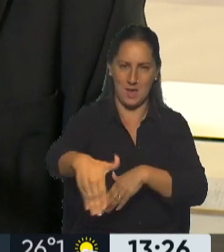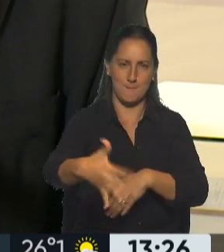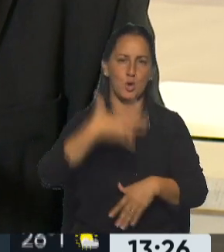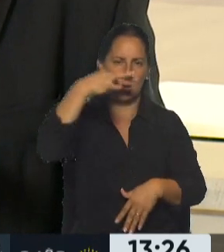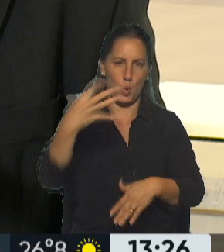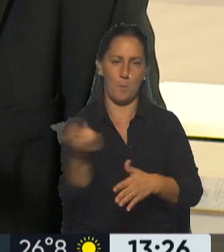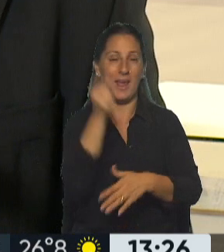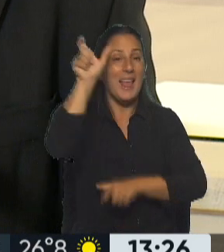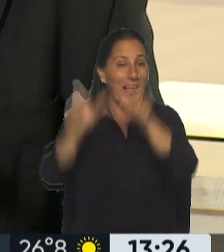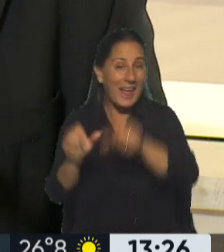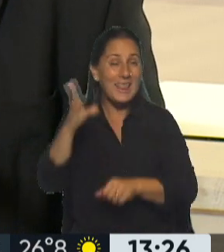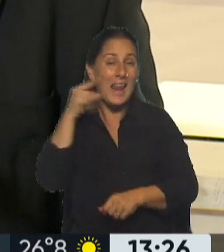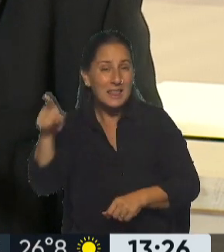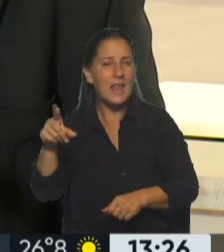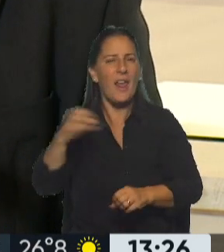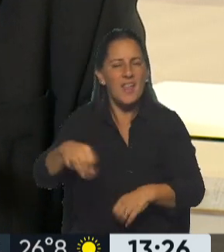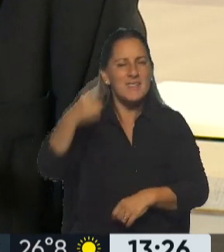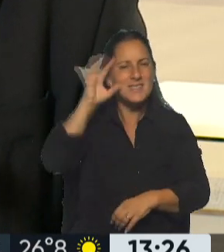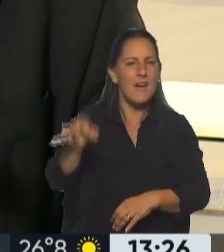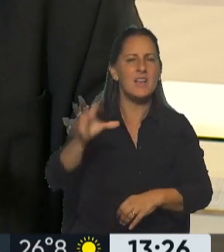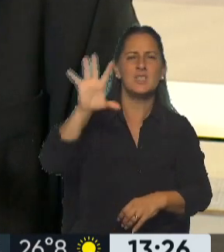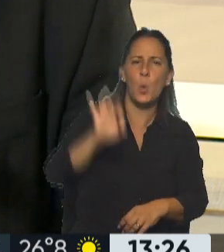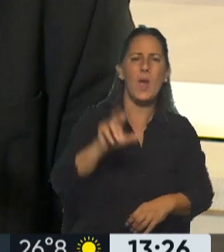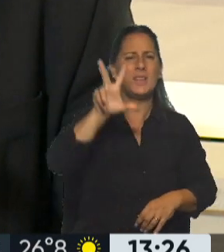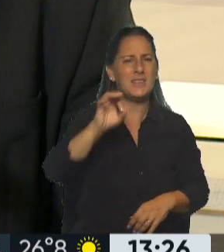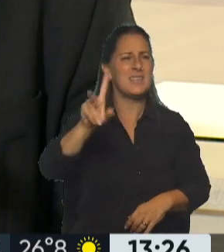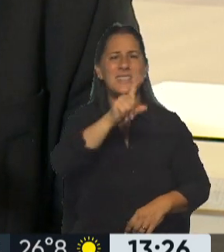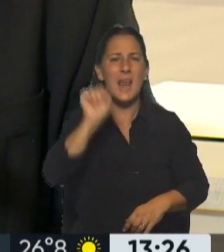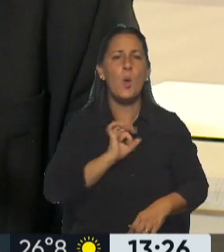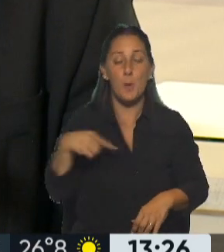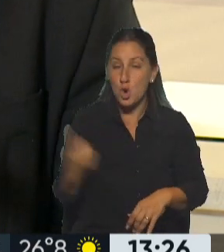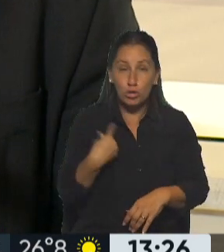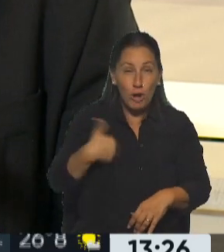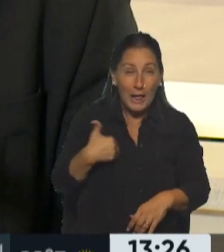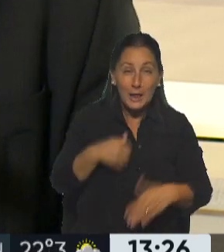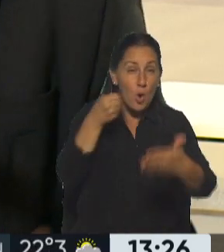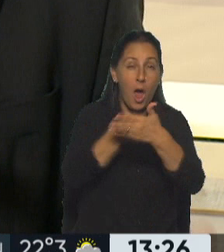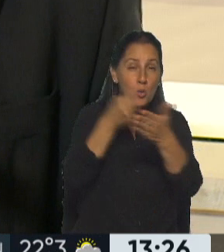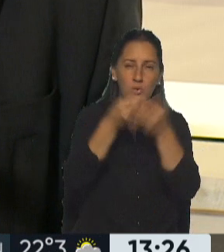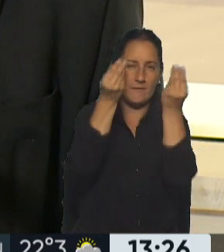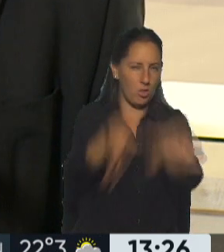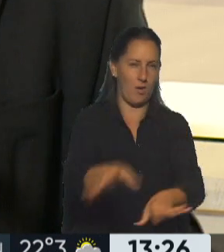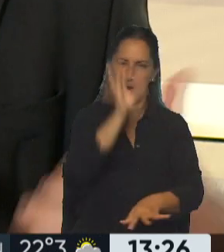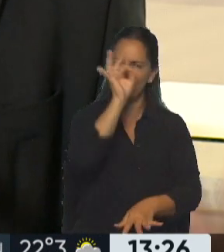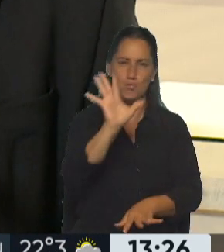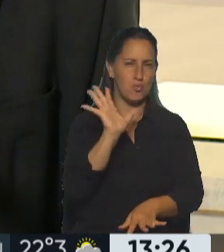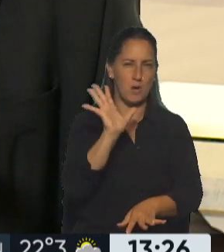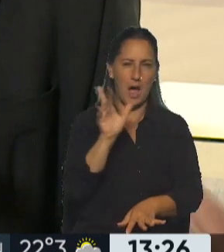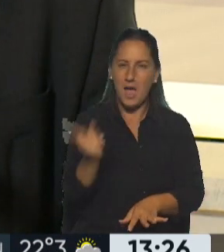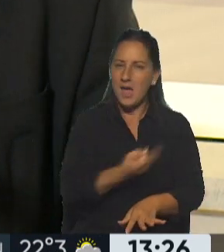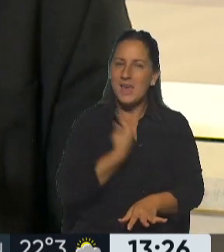los británicos, que pueden pasar 10 años, 50 años, 100 años, pero que no vamos a claudicar los argentinos esta parte